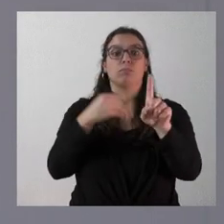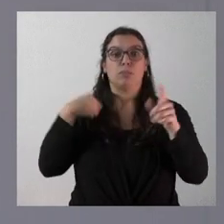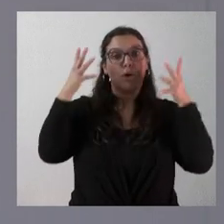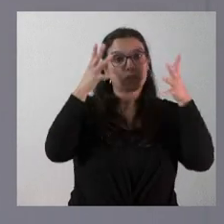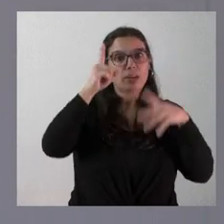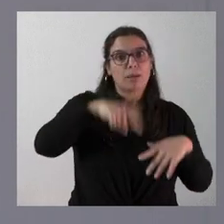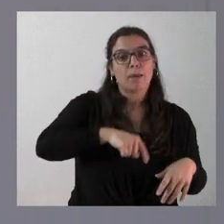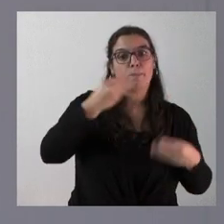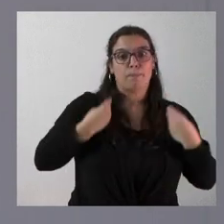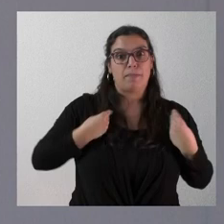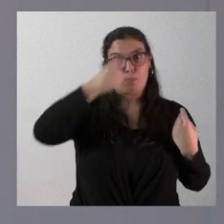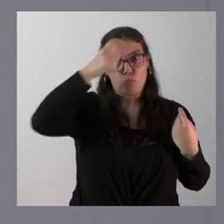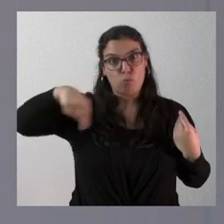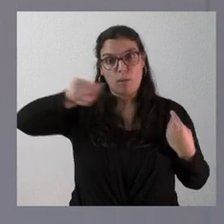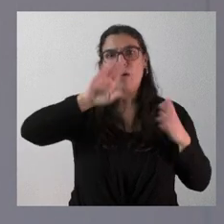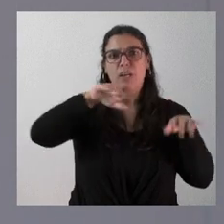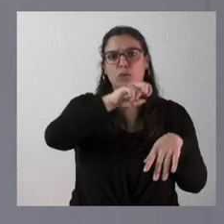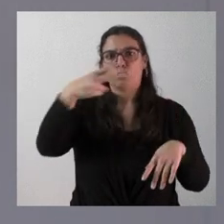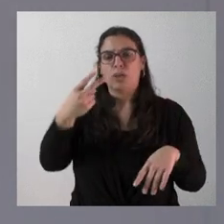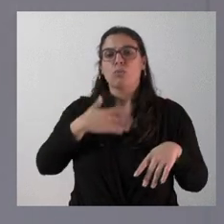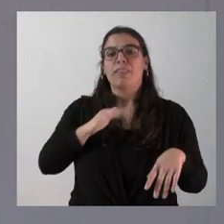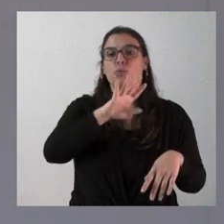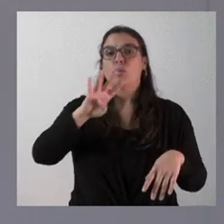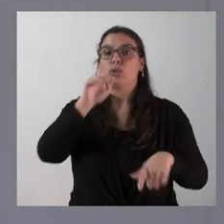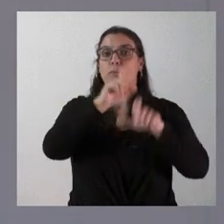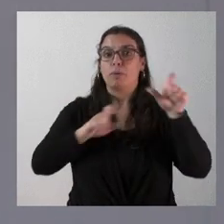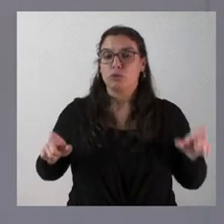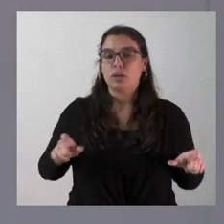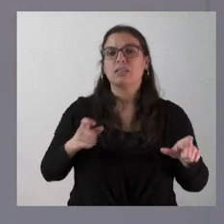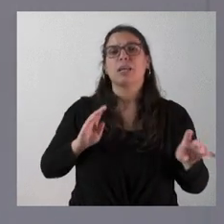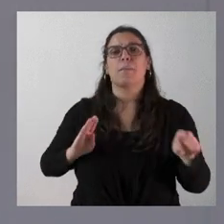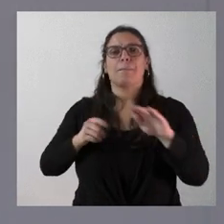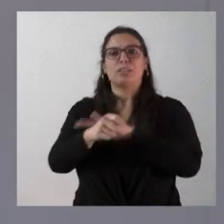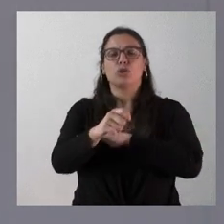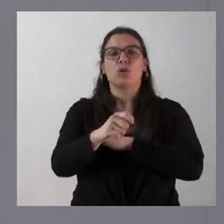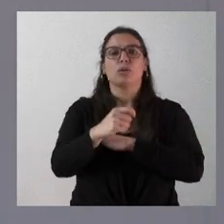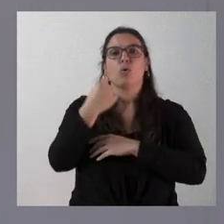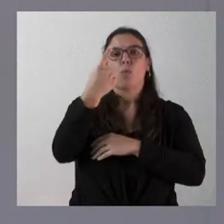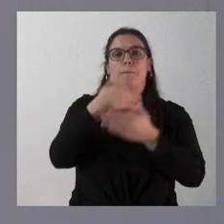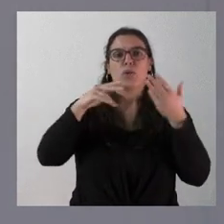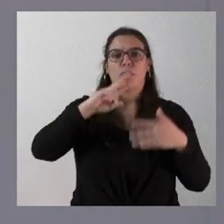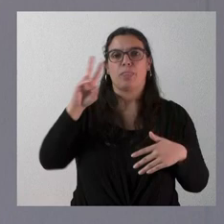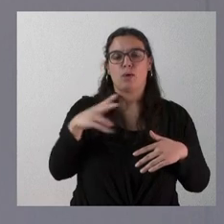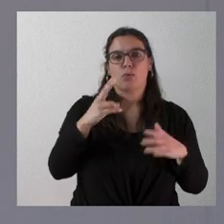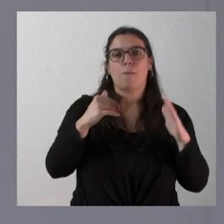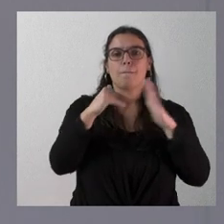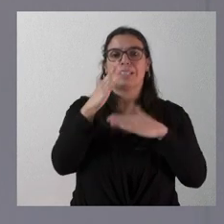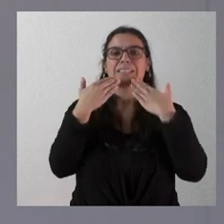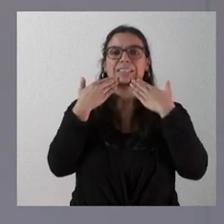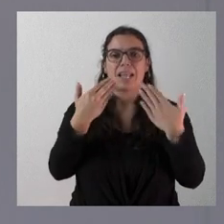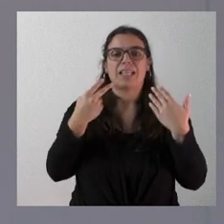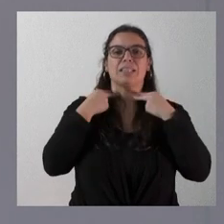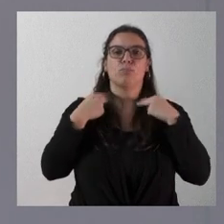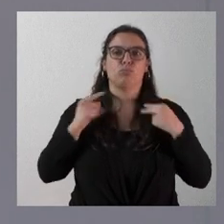y que viene muy buenos resultados hablamos de 54 personas y una inversión superior al millón de euros a través de las